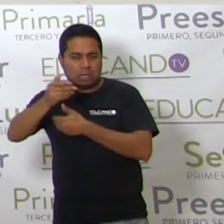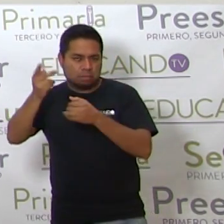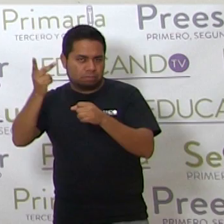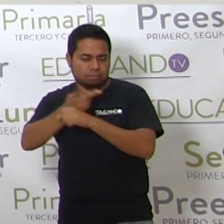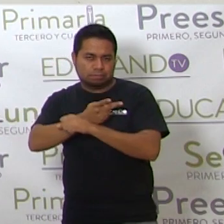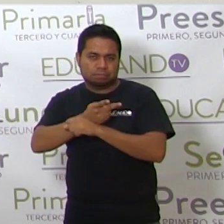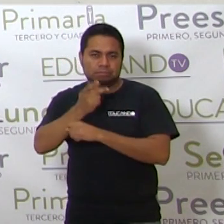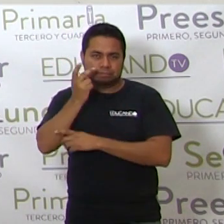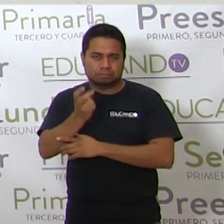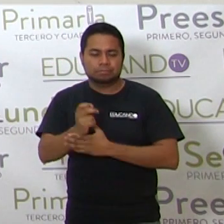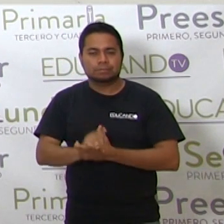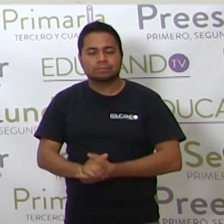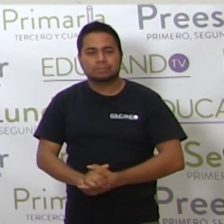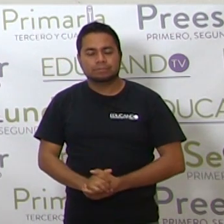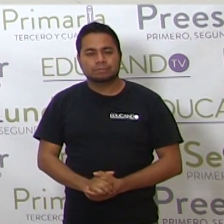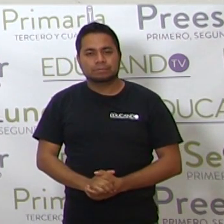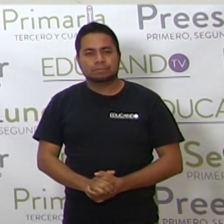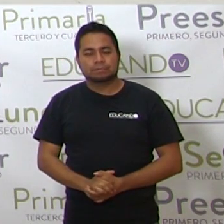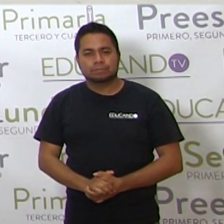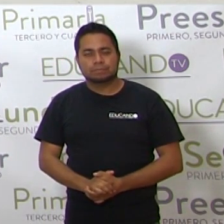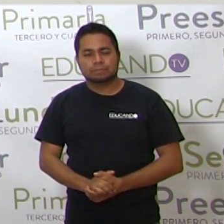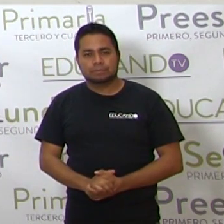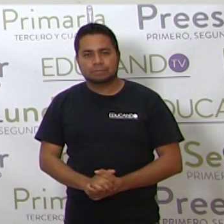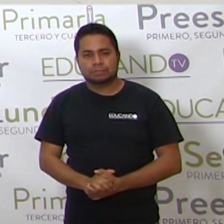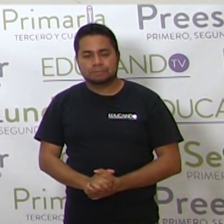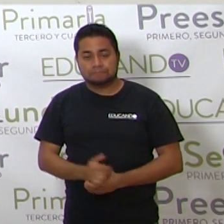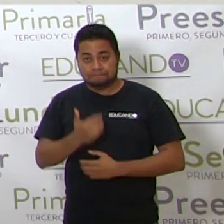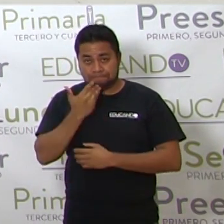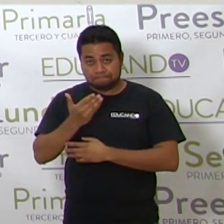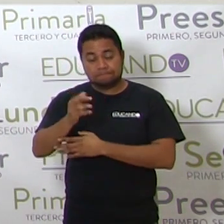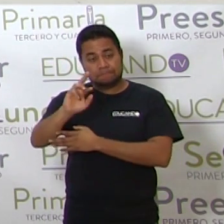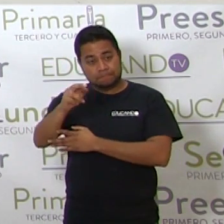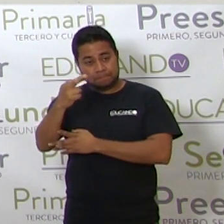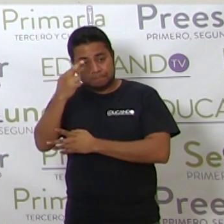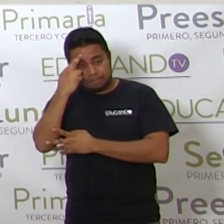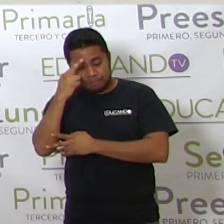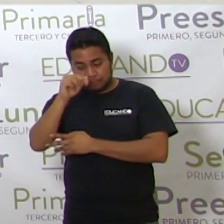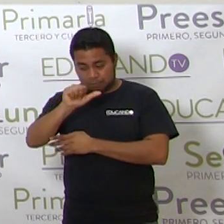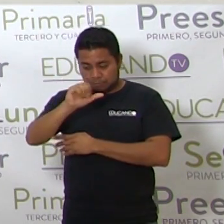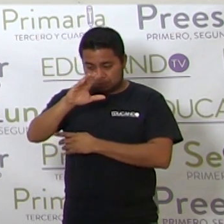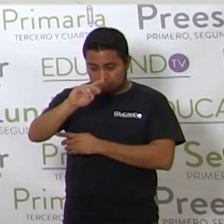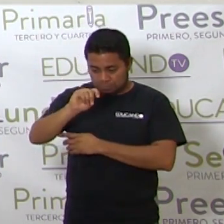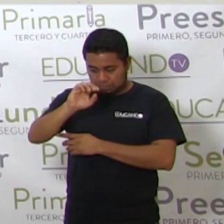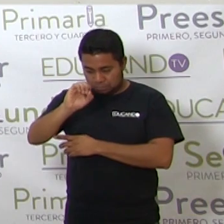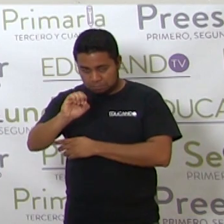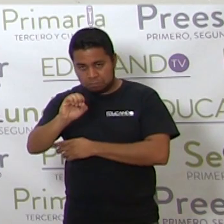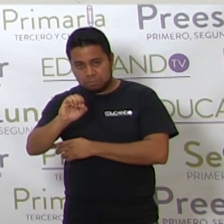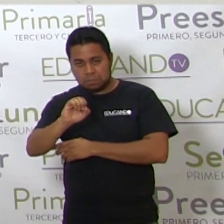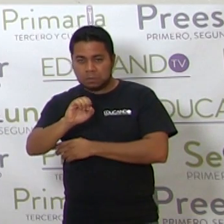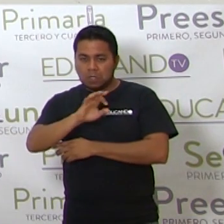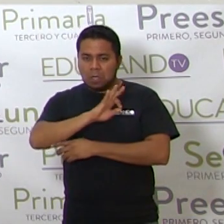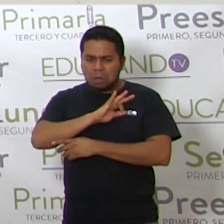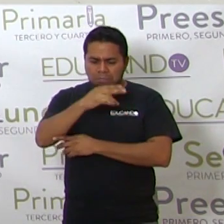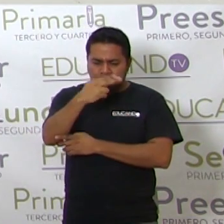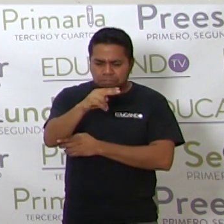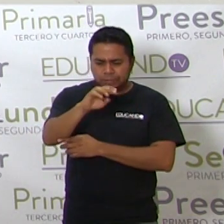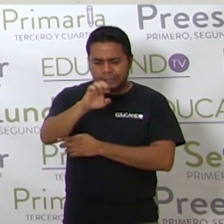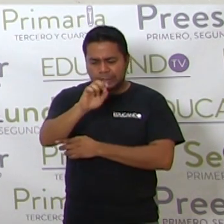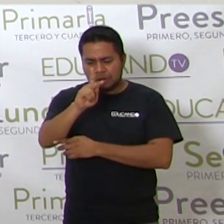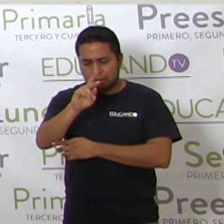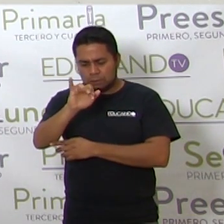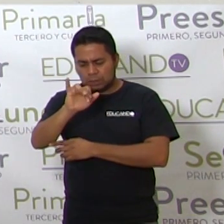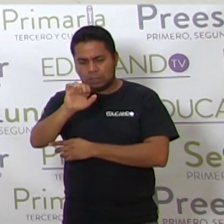dichos episodios bien recuerda que los actos pueden llamarse episodios y los